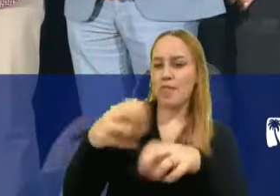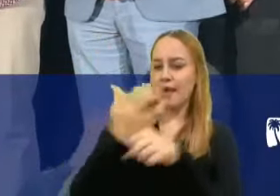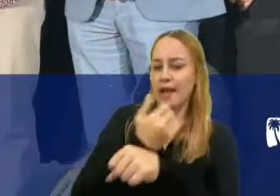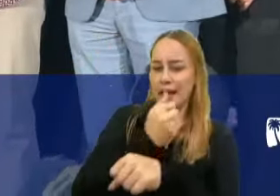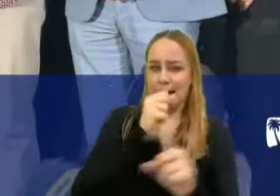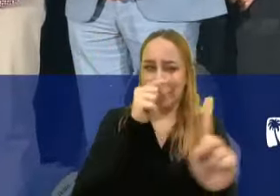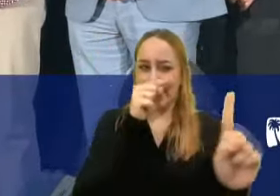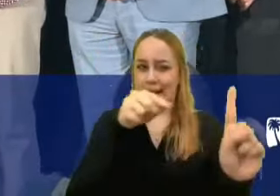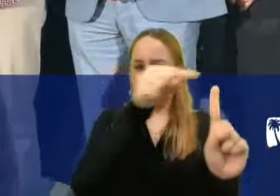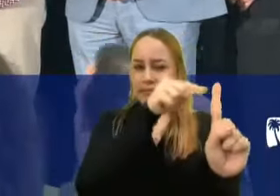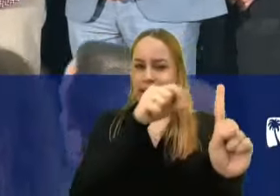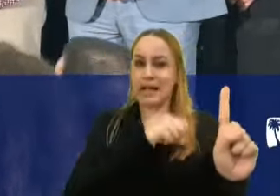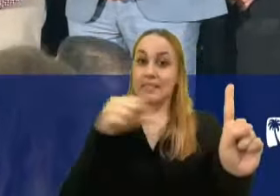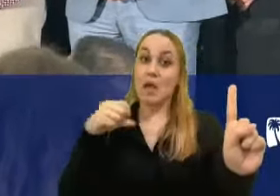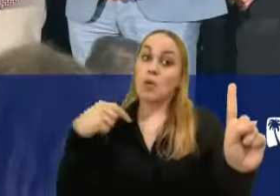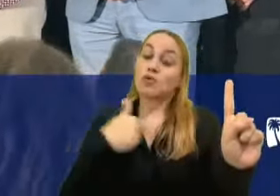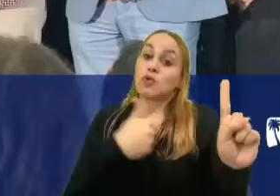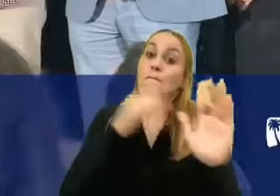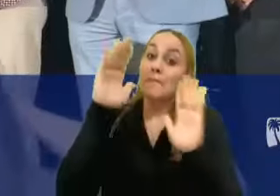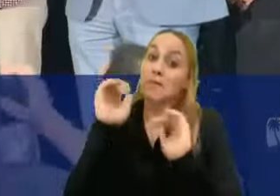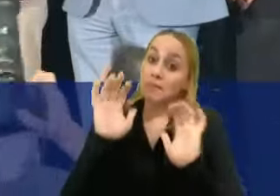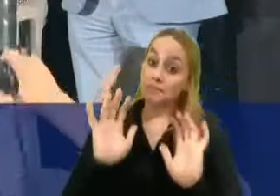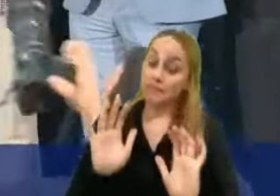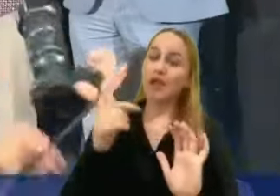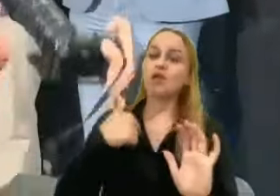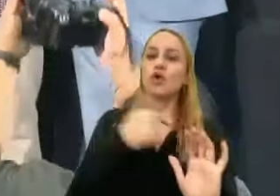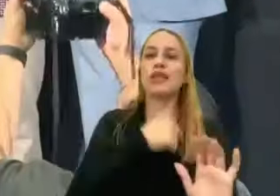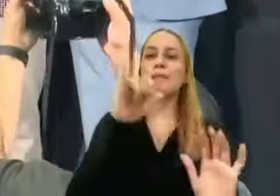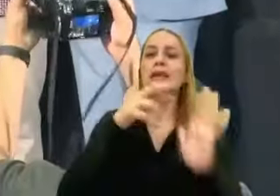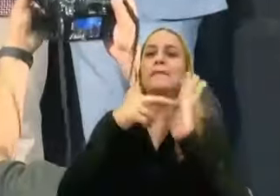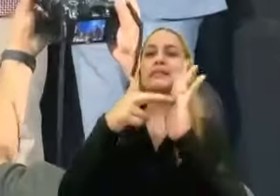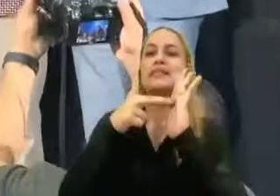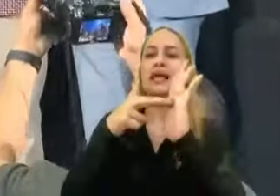presidente electo del senado de Puerto Rico Tomás Rivera